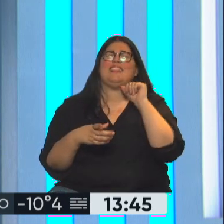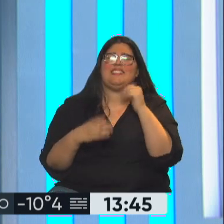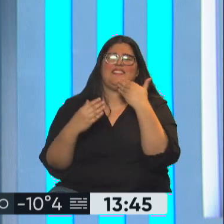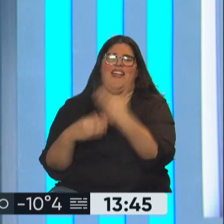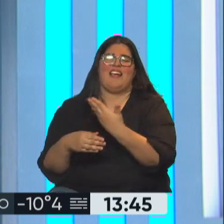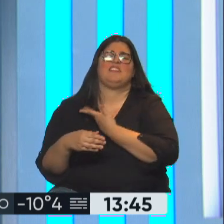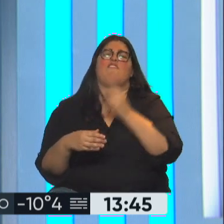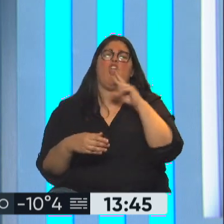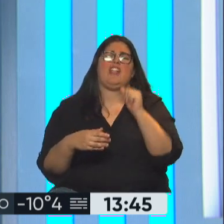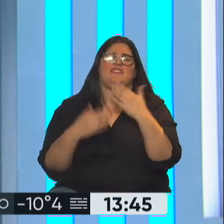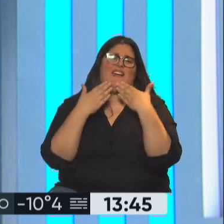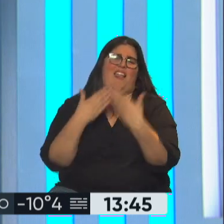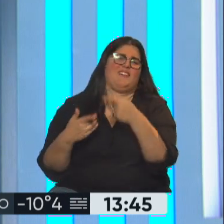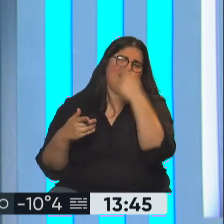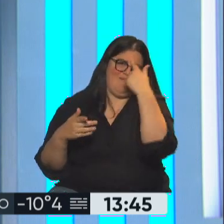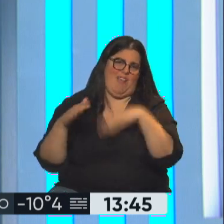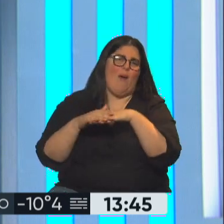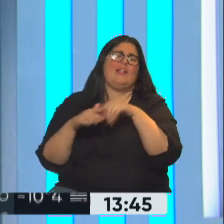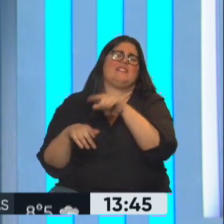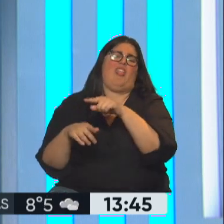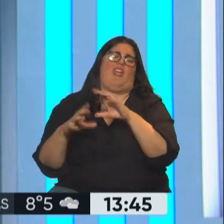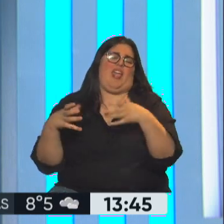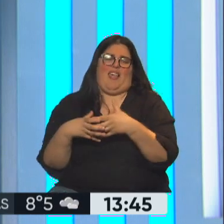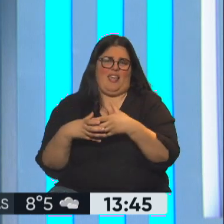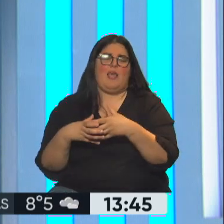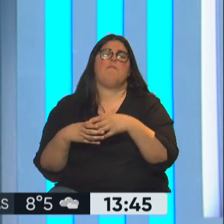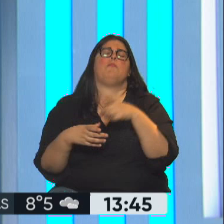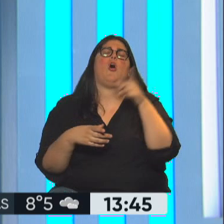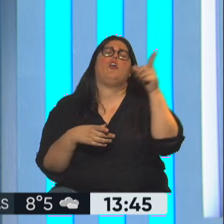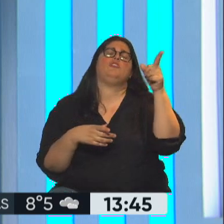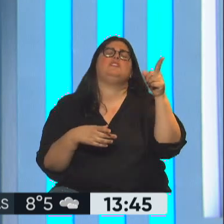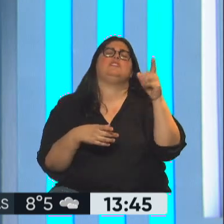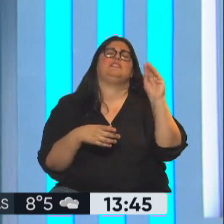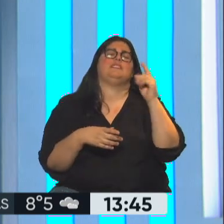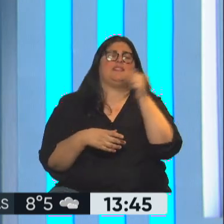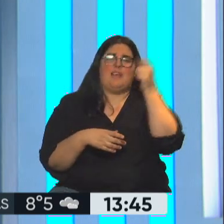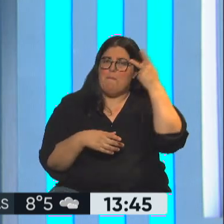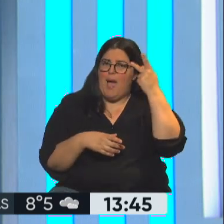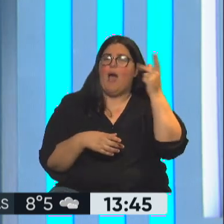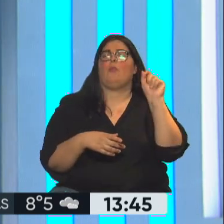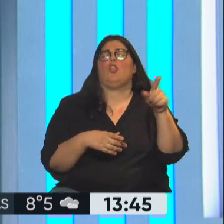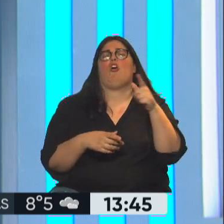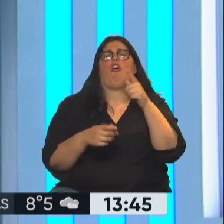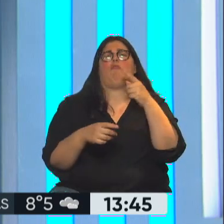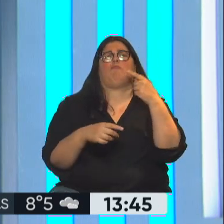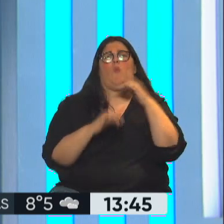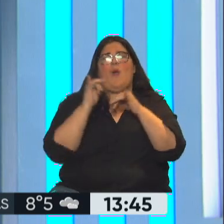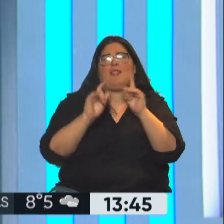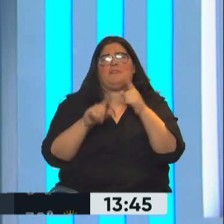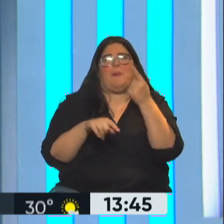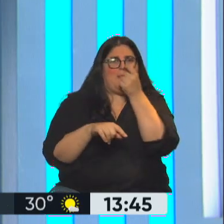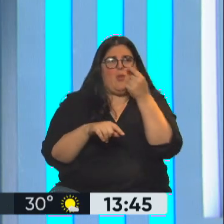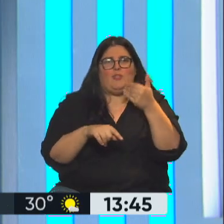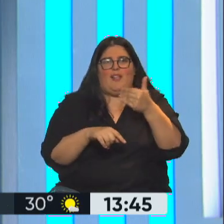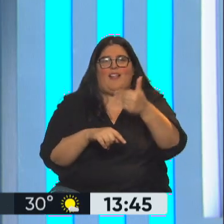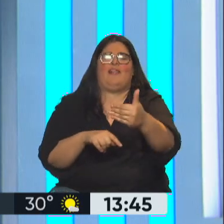agradecemos. Florencia Rodríguez, que cabeza nuestro equipo en San Pablo, en Brasil. Todas las alternativas, el minuto a minuto de la elección clave